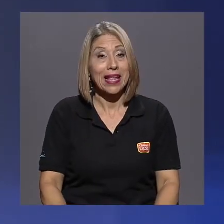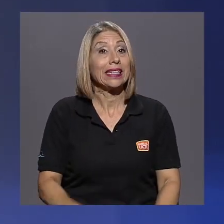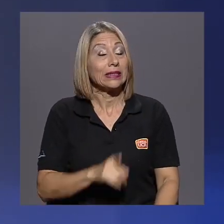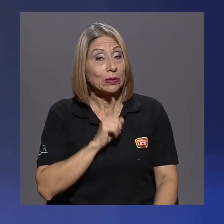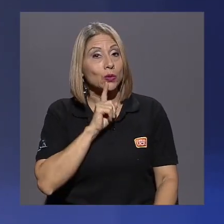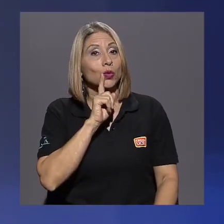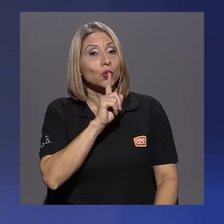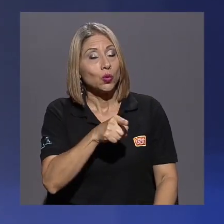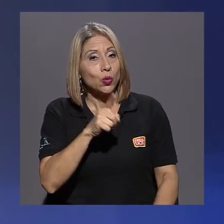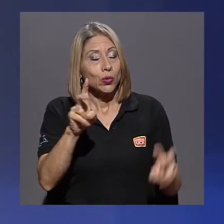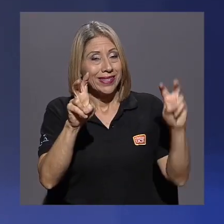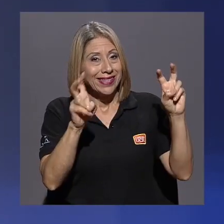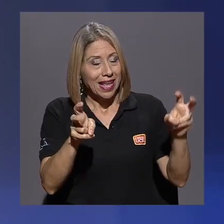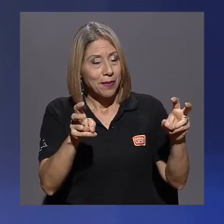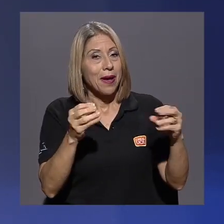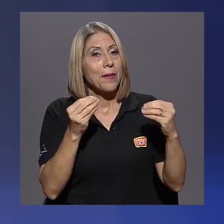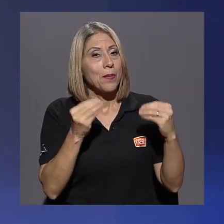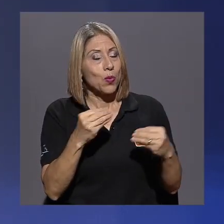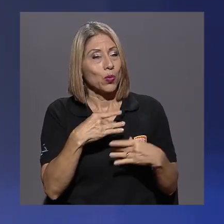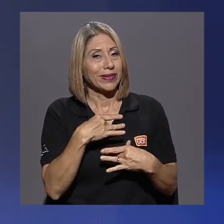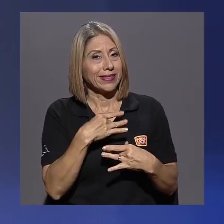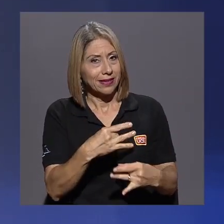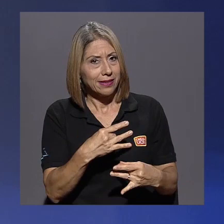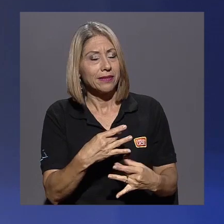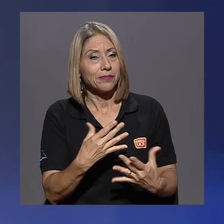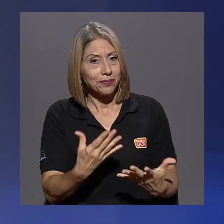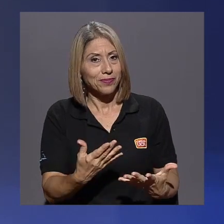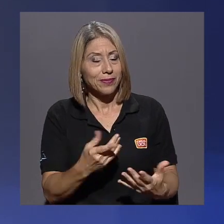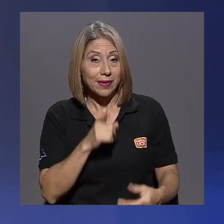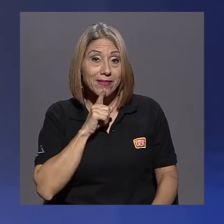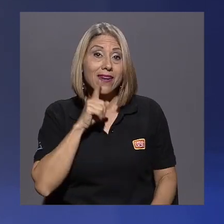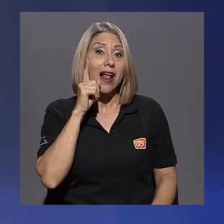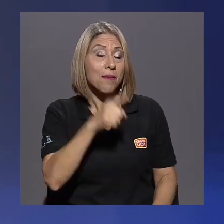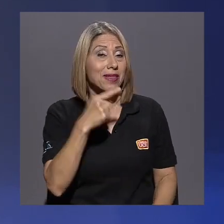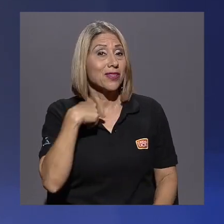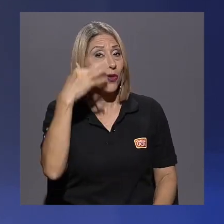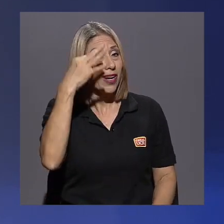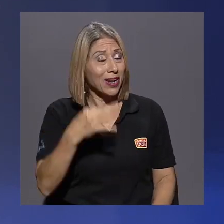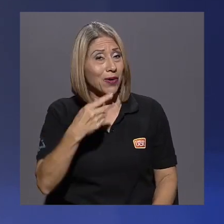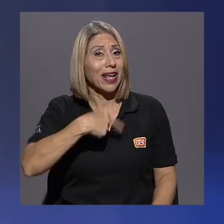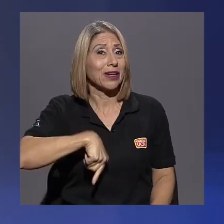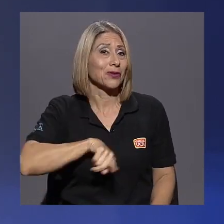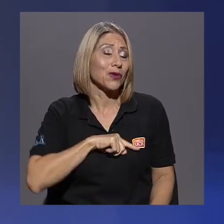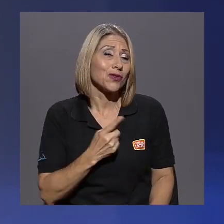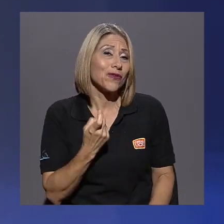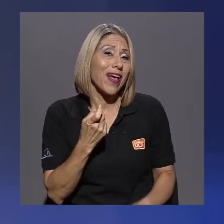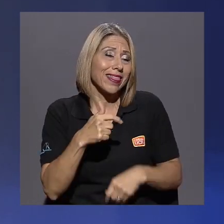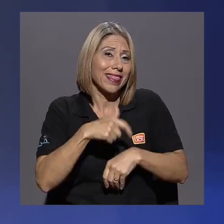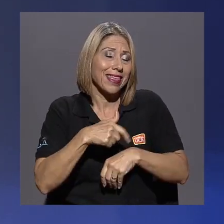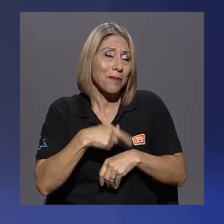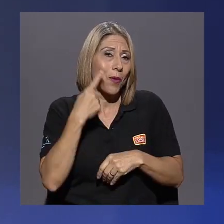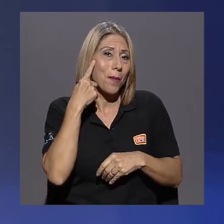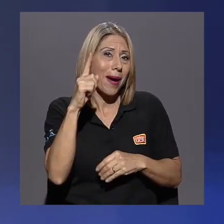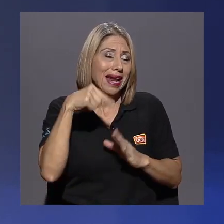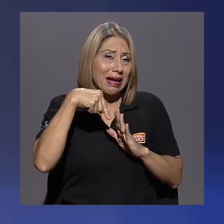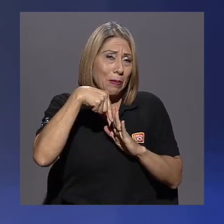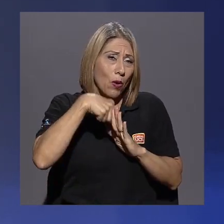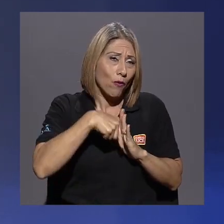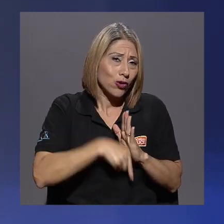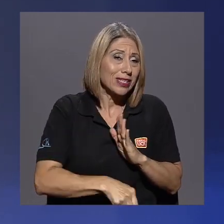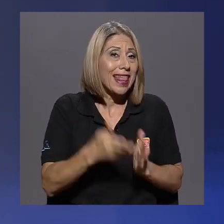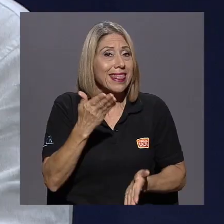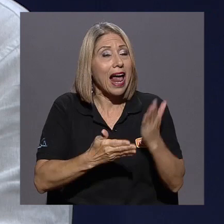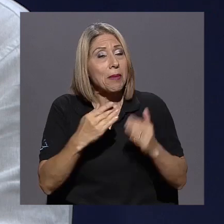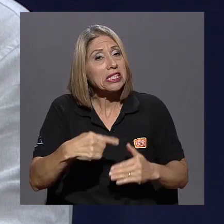duda es un tema muy interesante realmente creo que nos falta tiempo para profundizar en otro momento